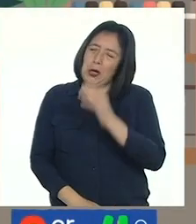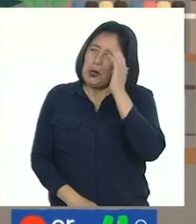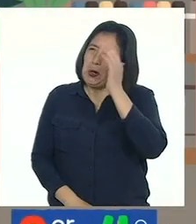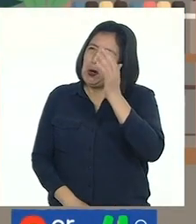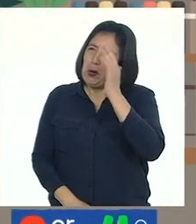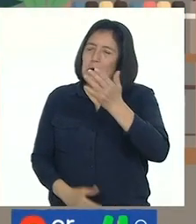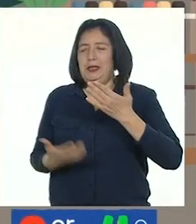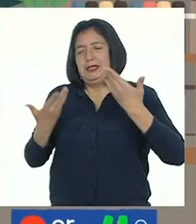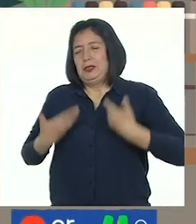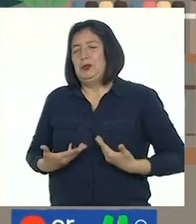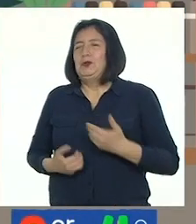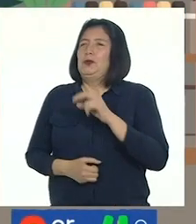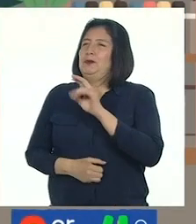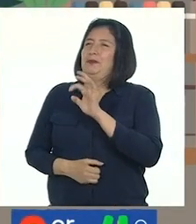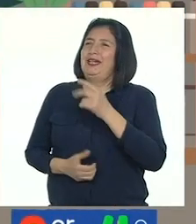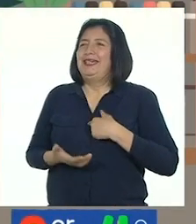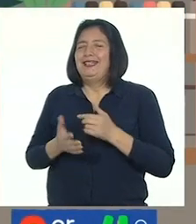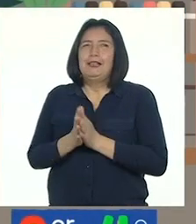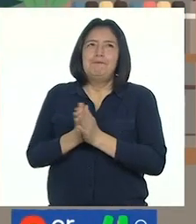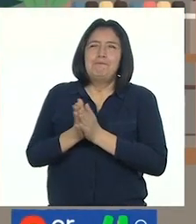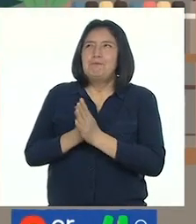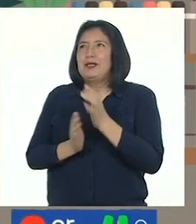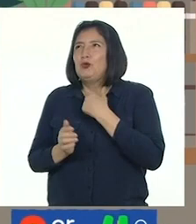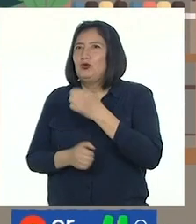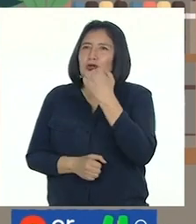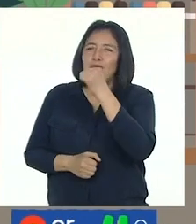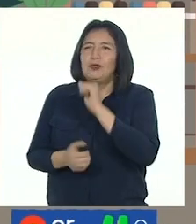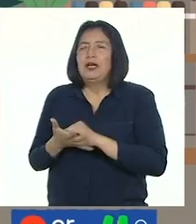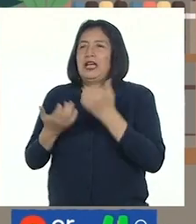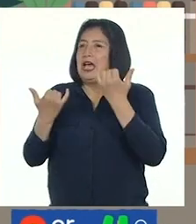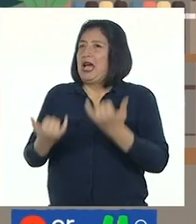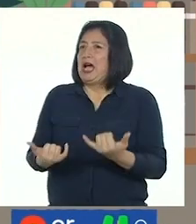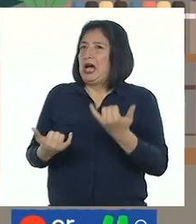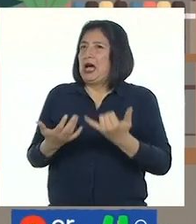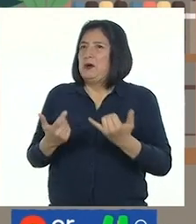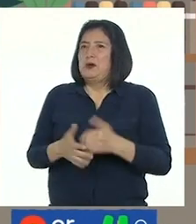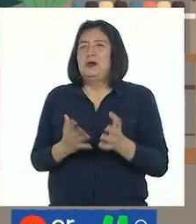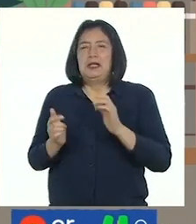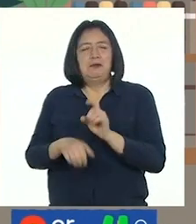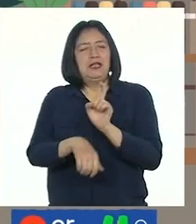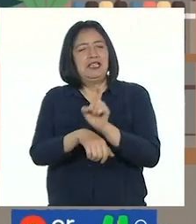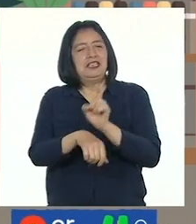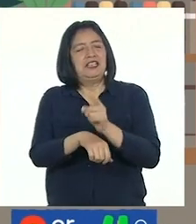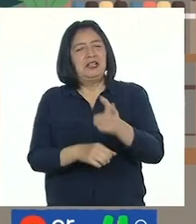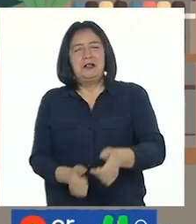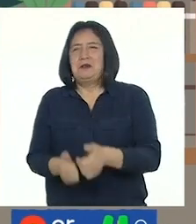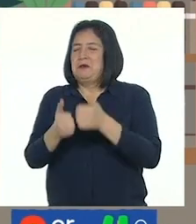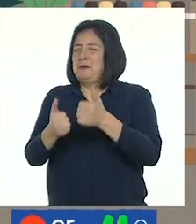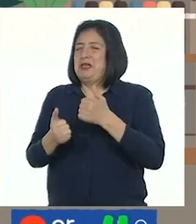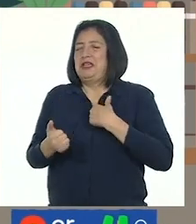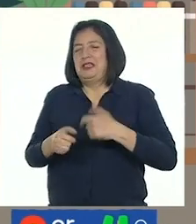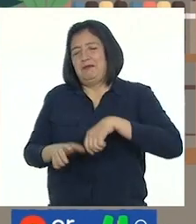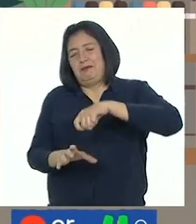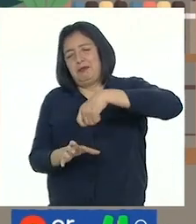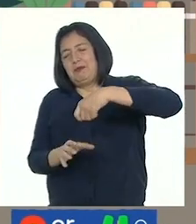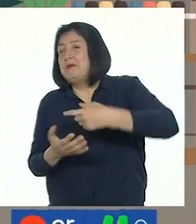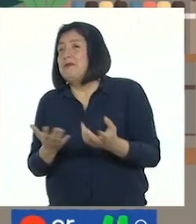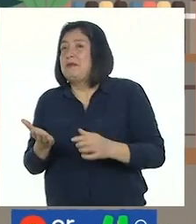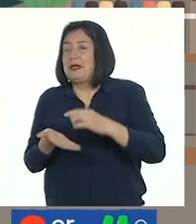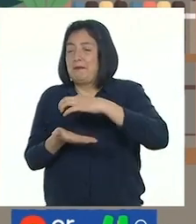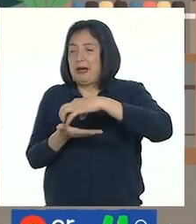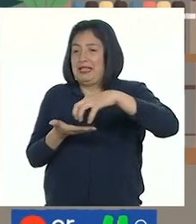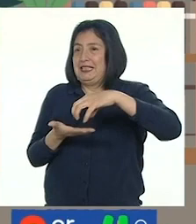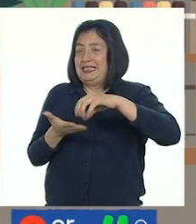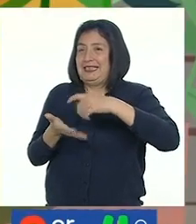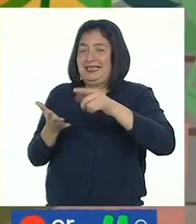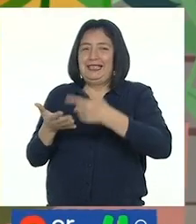Hola, mi nombre es Vera, la aventurera, y me encuentro en este momento a punto de enseñarles lo bien que me ha quedado mi pastel de papa. Me